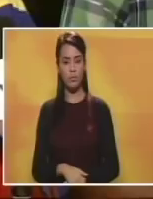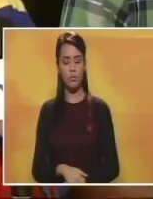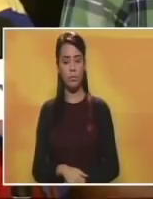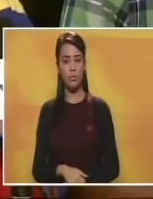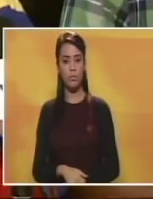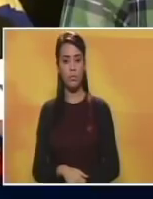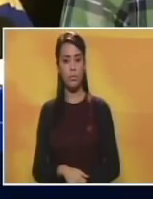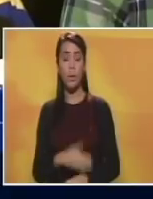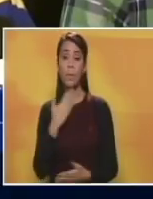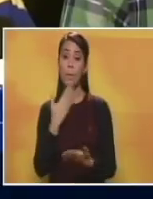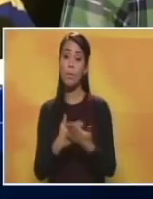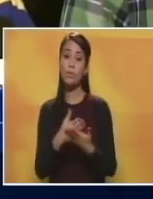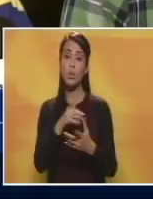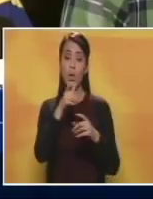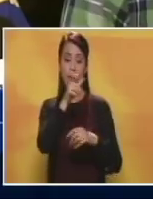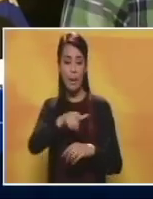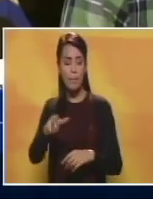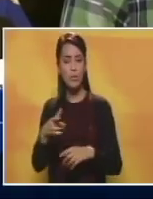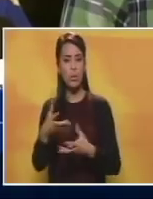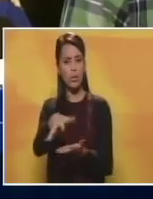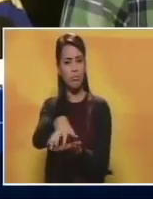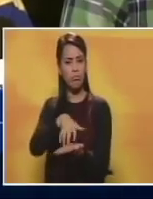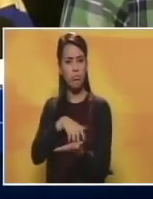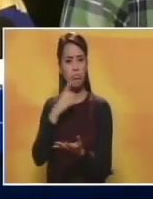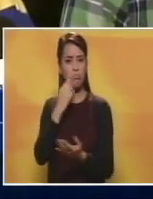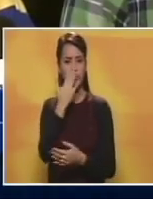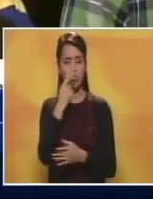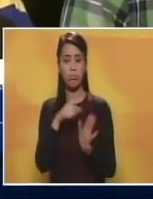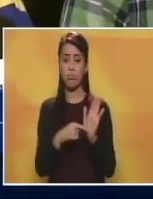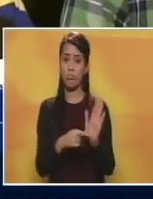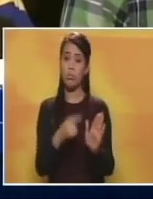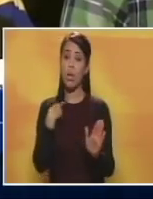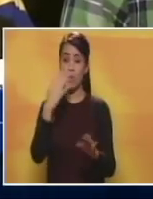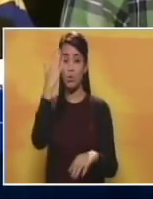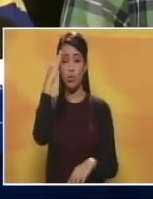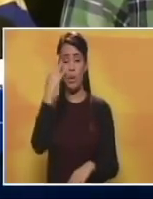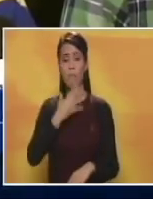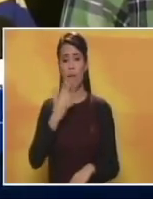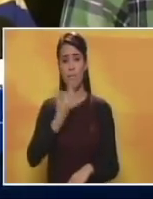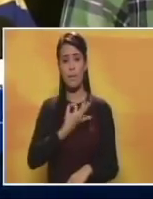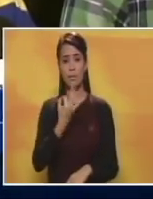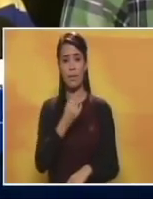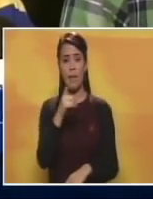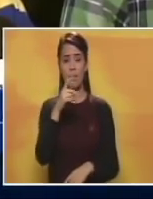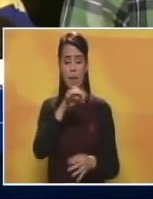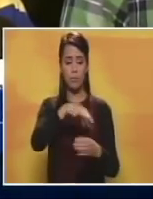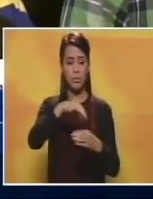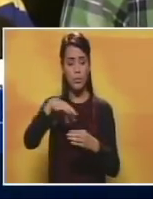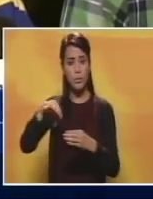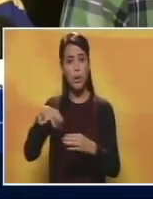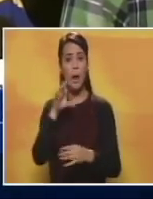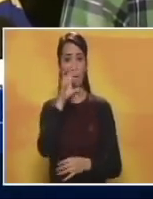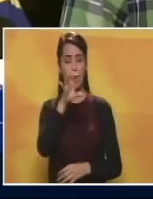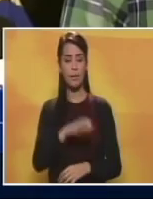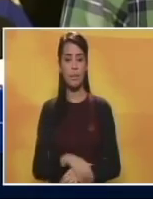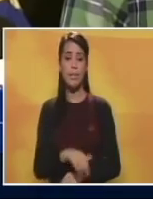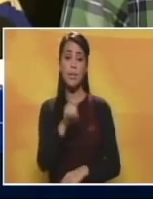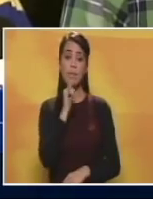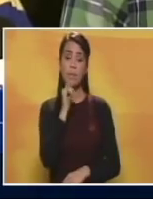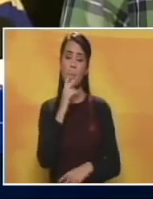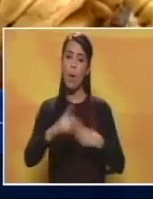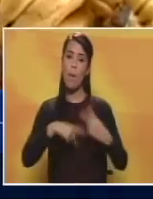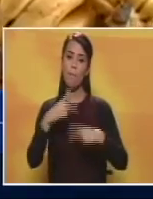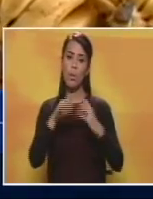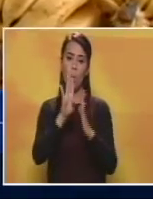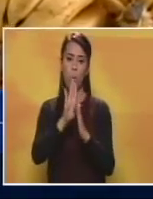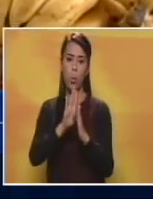propuso que los agricultores estén al frente de Agropatria, pues a su juicio ellos conocen la realidad de la siembra en el país. Indicó que hasta el momento la producción